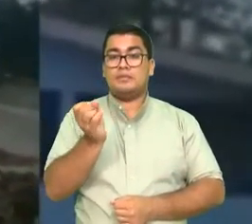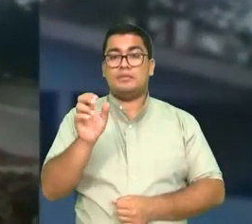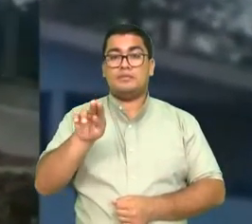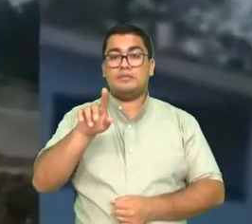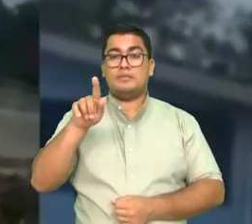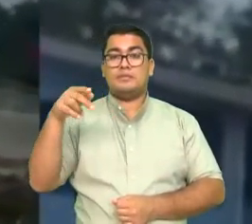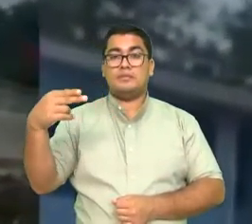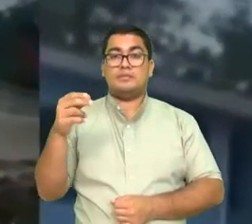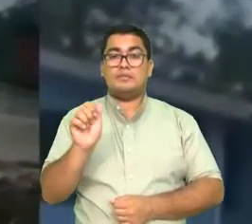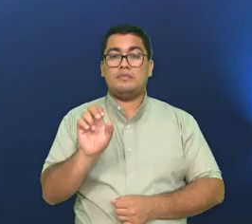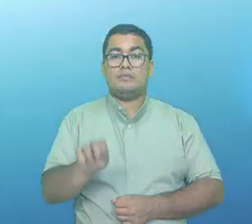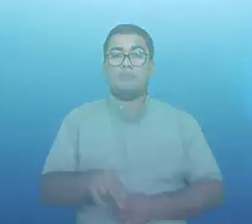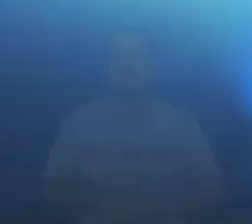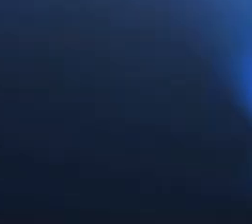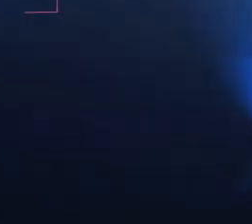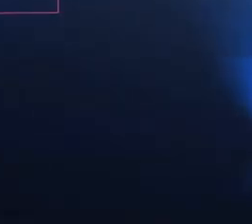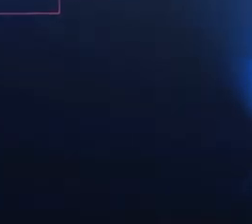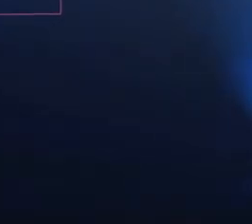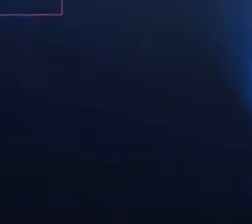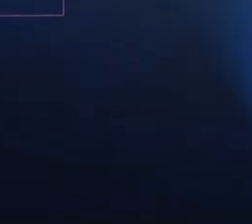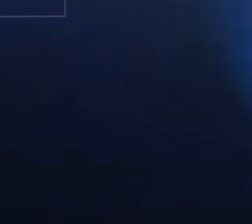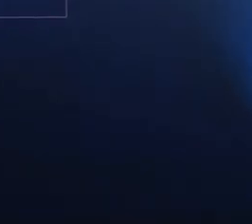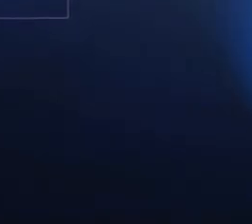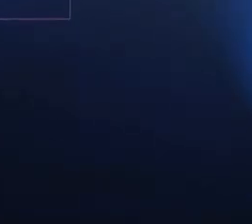Jonathan Castro.